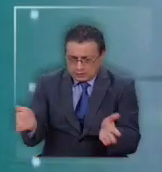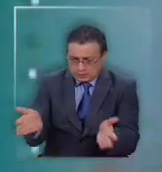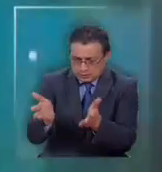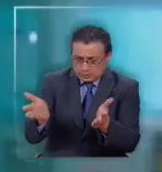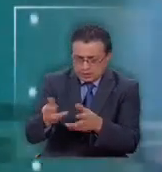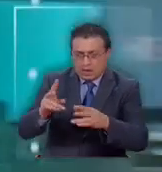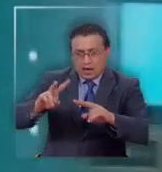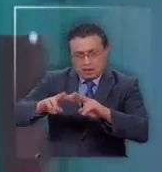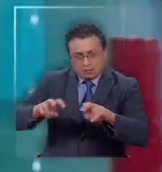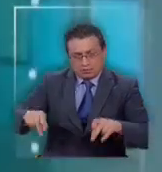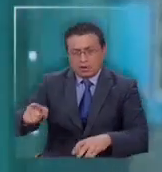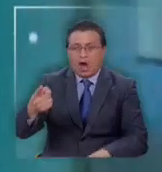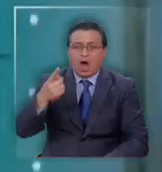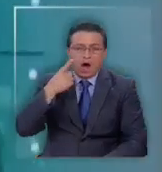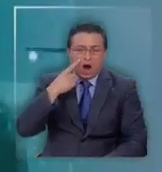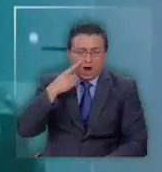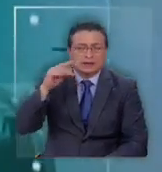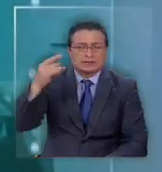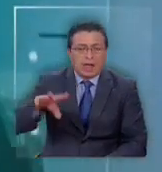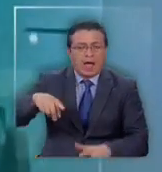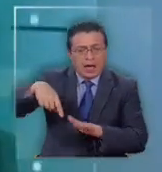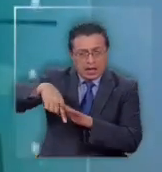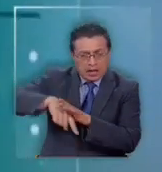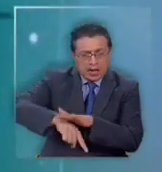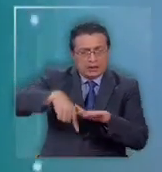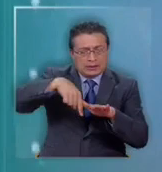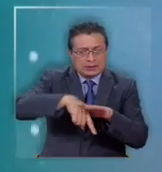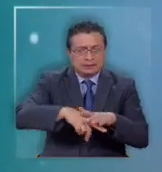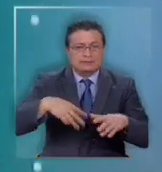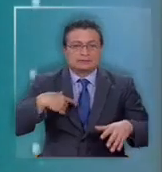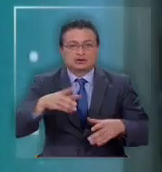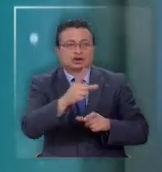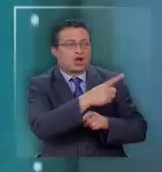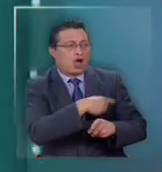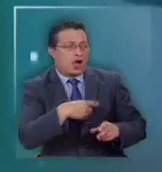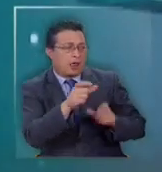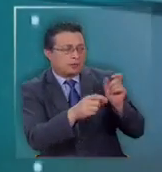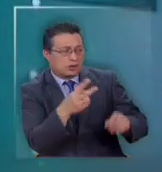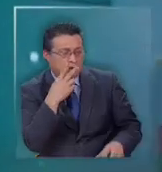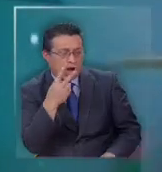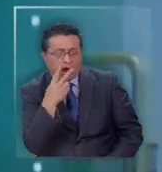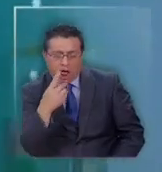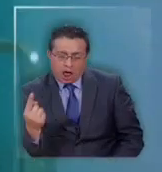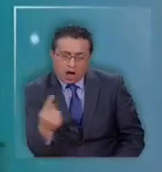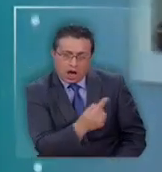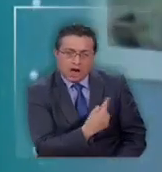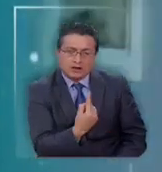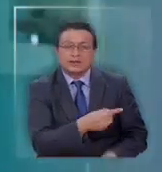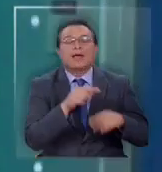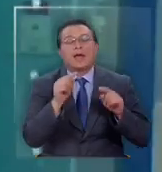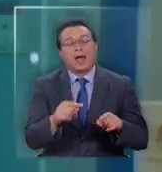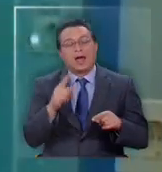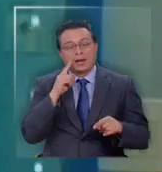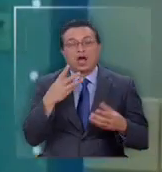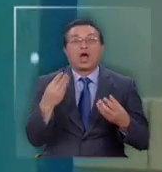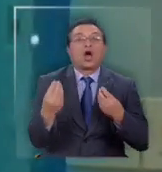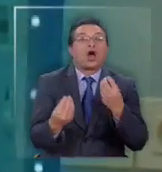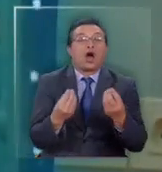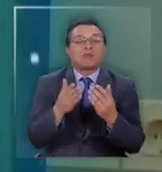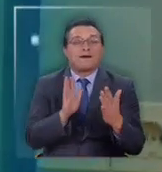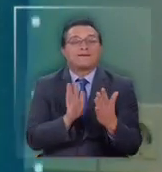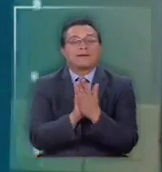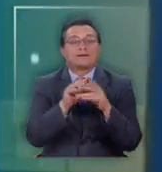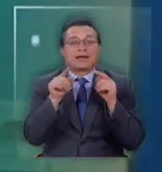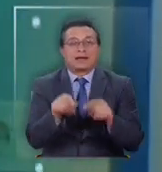que conoce que ya tiene el conocimiento de nuestra sociedad a hacer las preguntas a horas relativas a cómo vamos a enfrentar esta